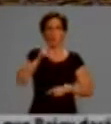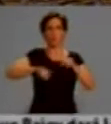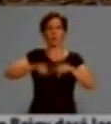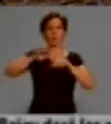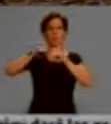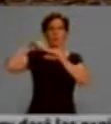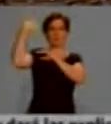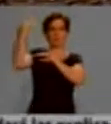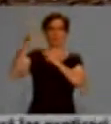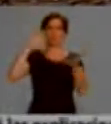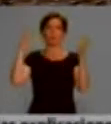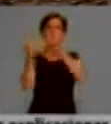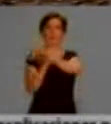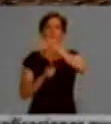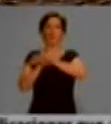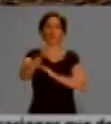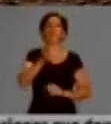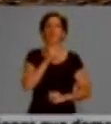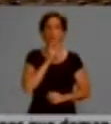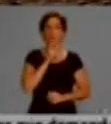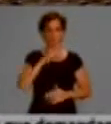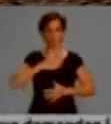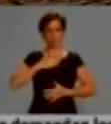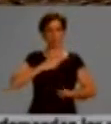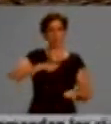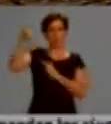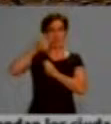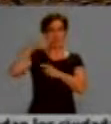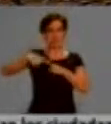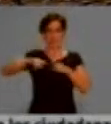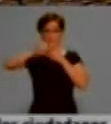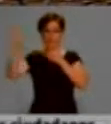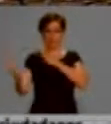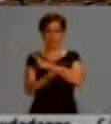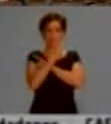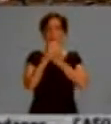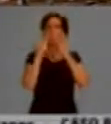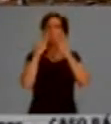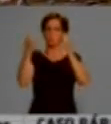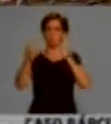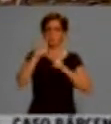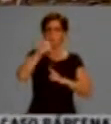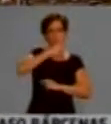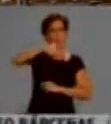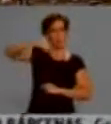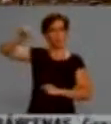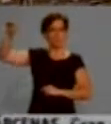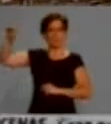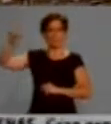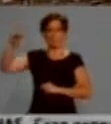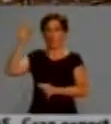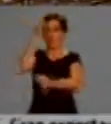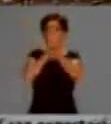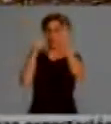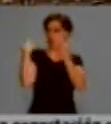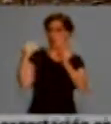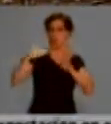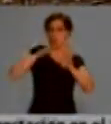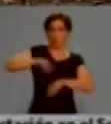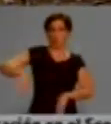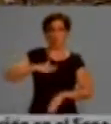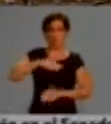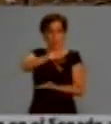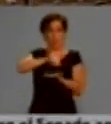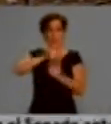sector exterior. Señorías, nuestras exportaciones de bienes han crecido de forma muy notable y con los últimos datos disponibles del